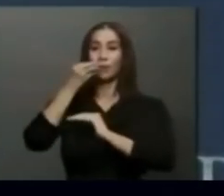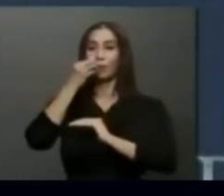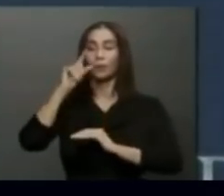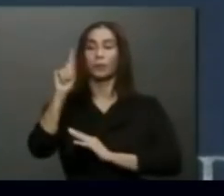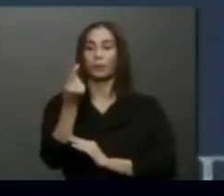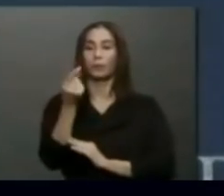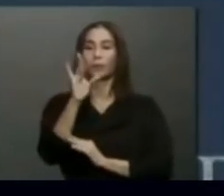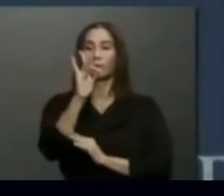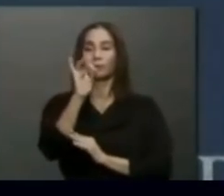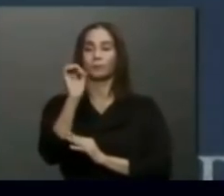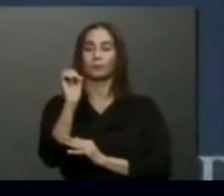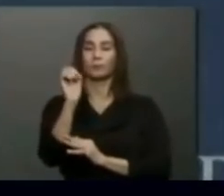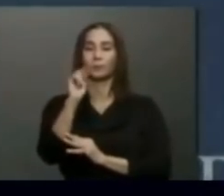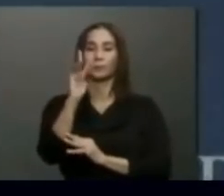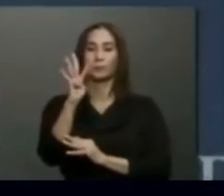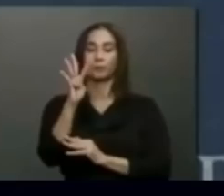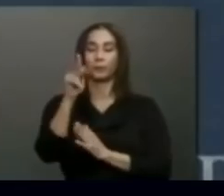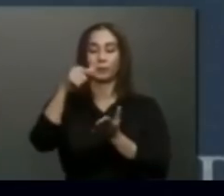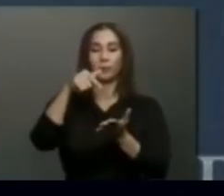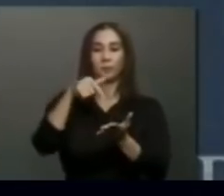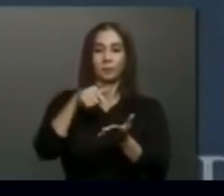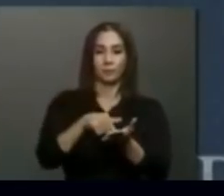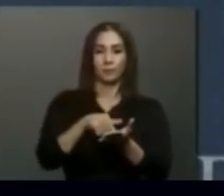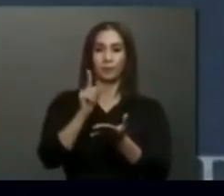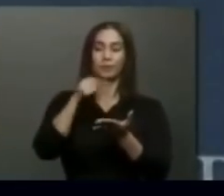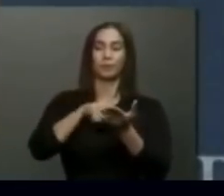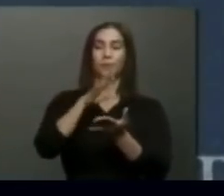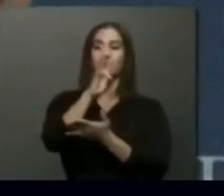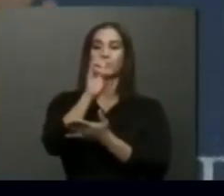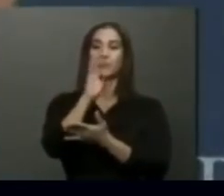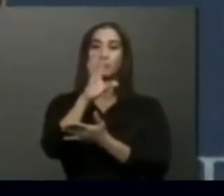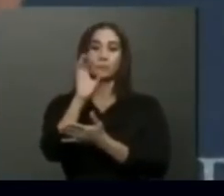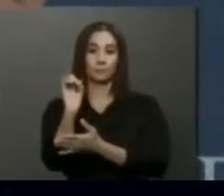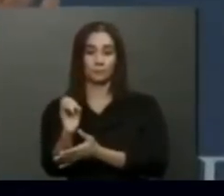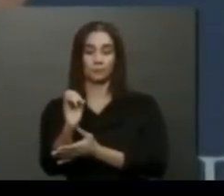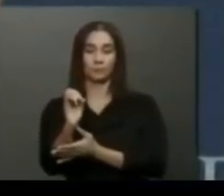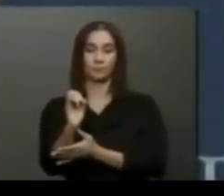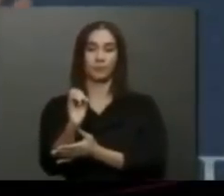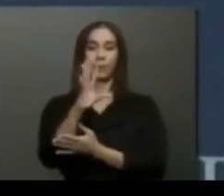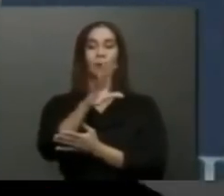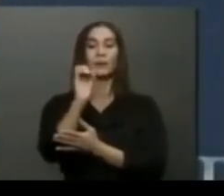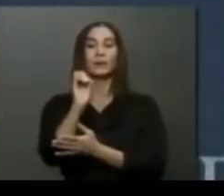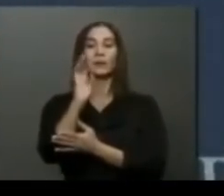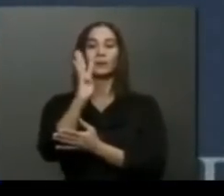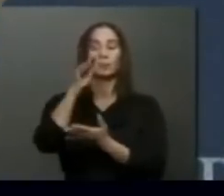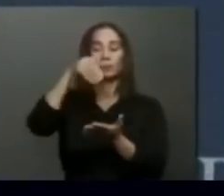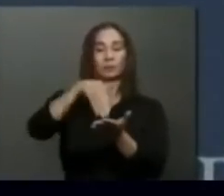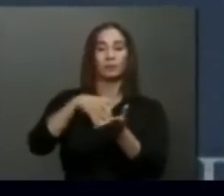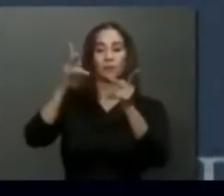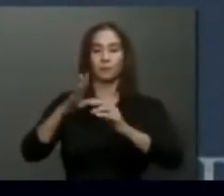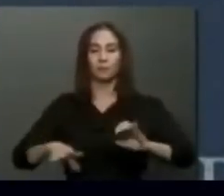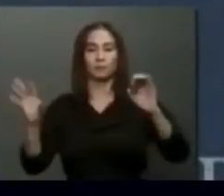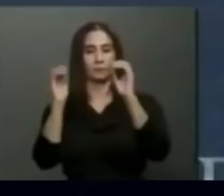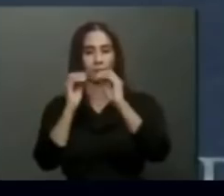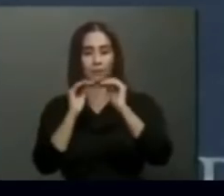de 825 pesos a 1.650 pesos. 550 mil personas más y duplicando